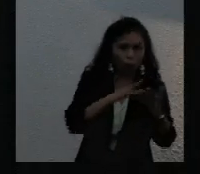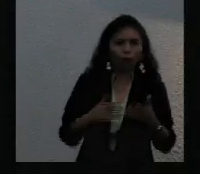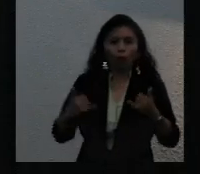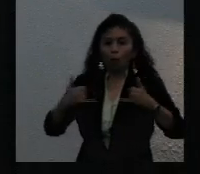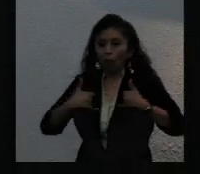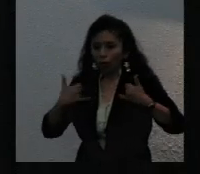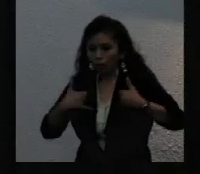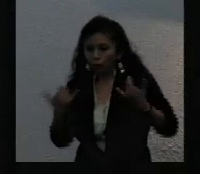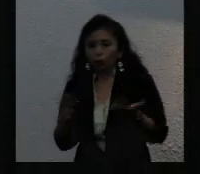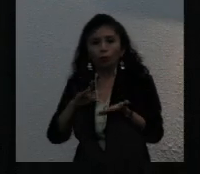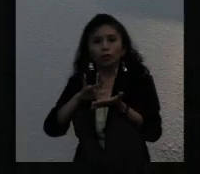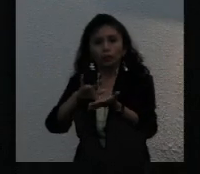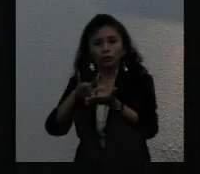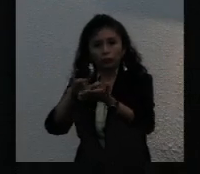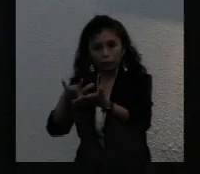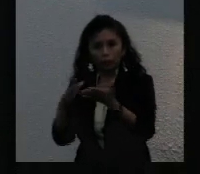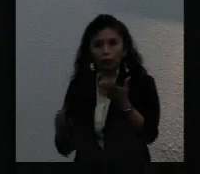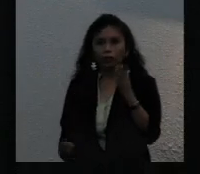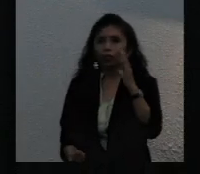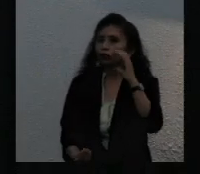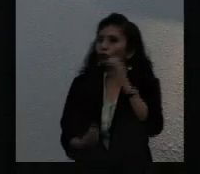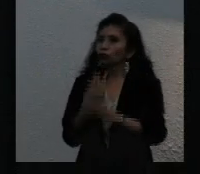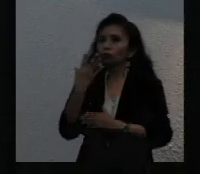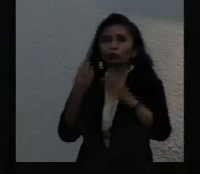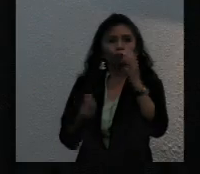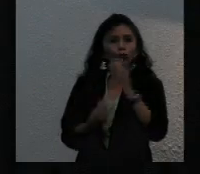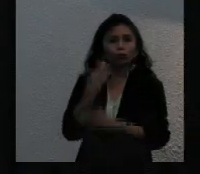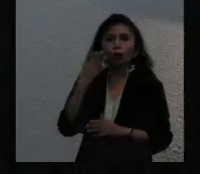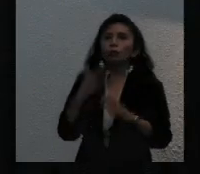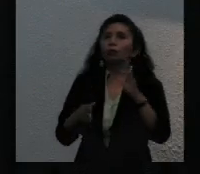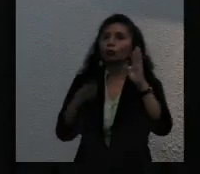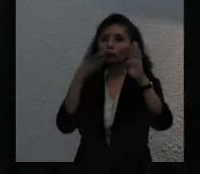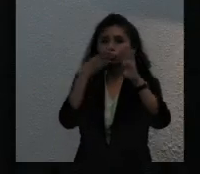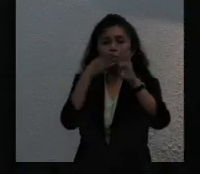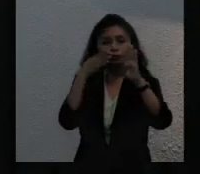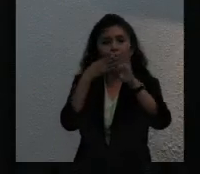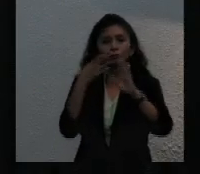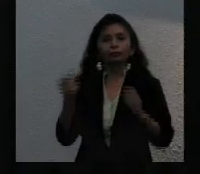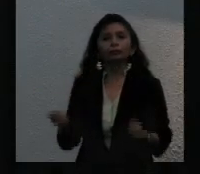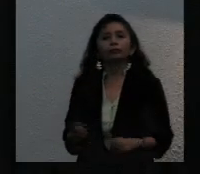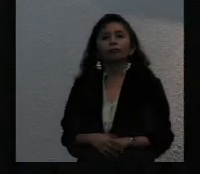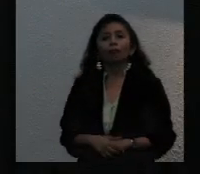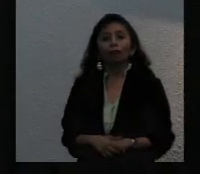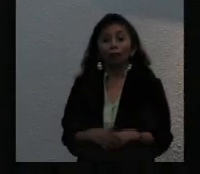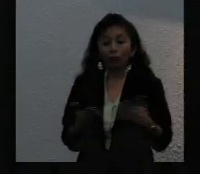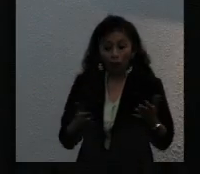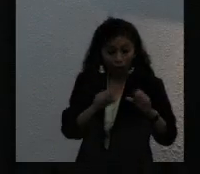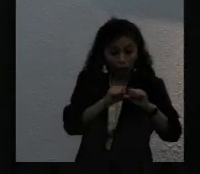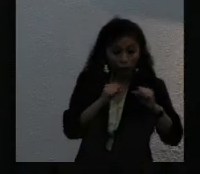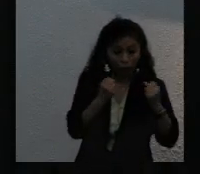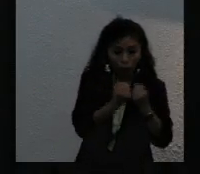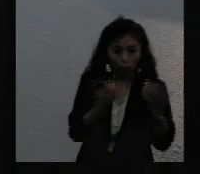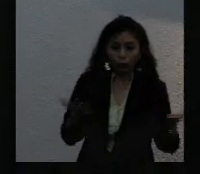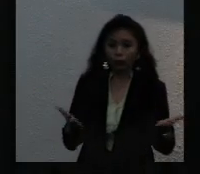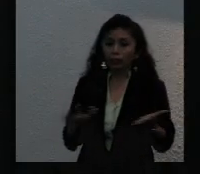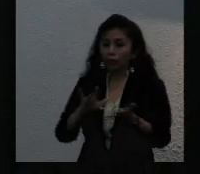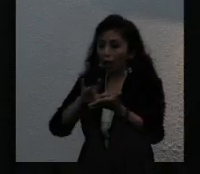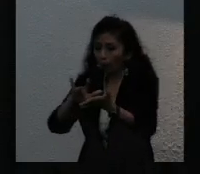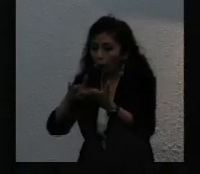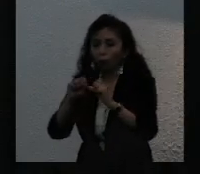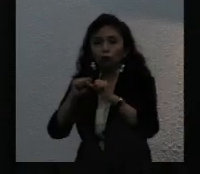jóvenes a la altura de los nuevos retos y necesidades de nuestro estado. Aulas, mayores apoyos